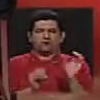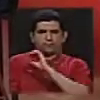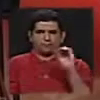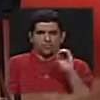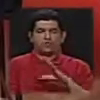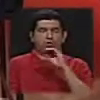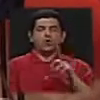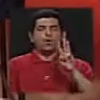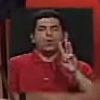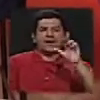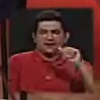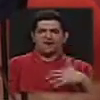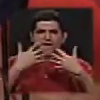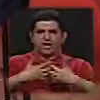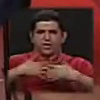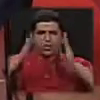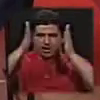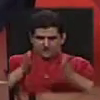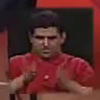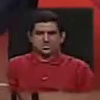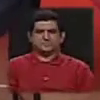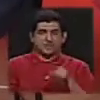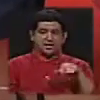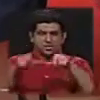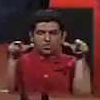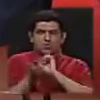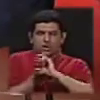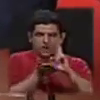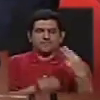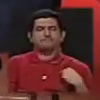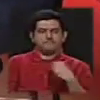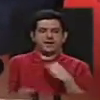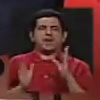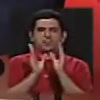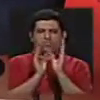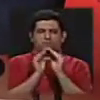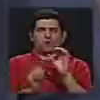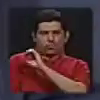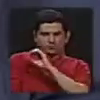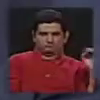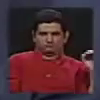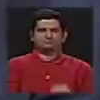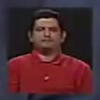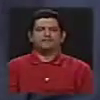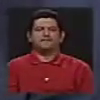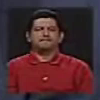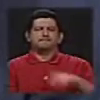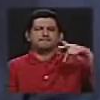Occidente, y a don Willy Alfaro, empresario de la zona de San Ramón y miembro del Foro de Occidente. Don